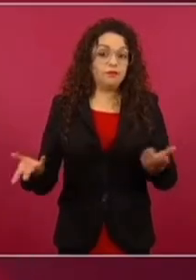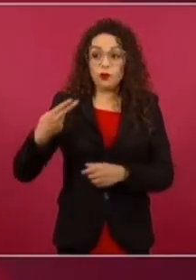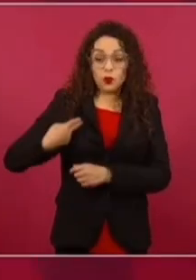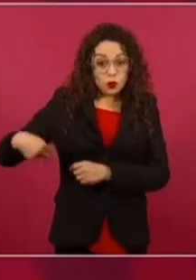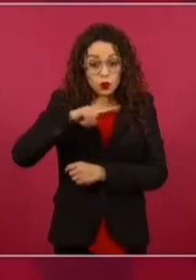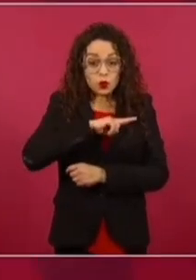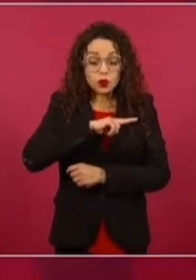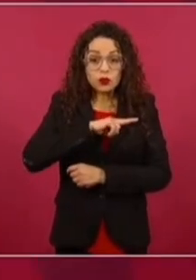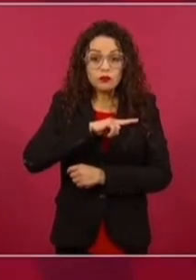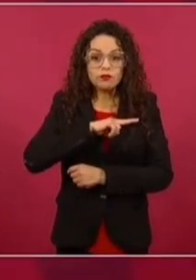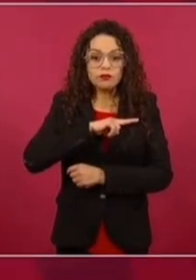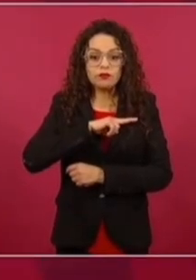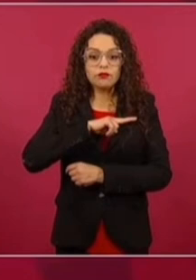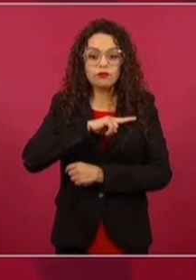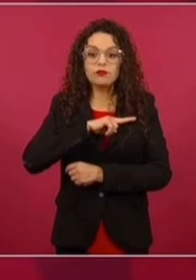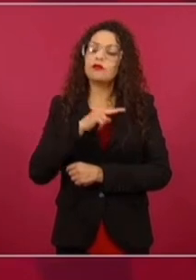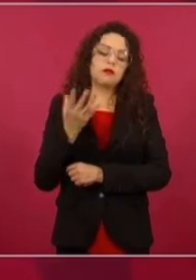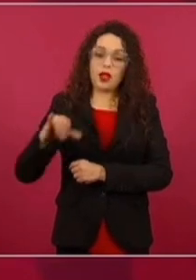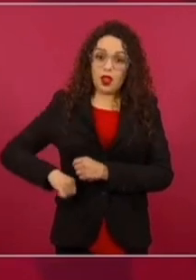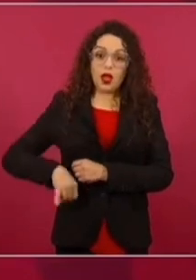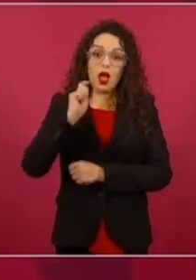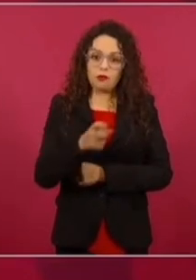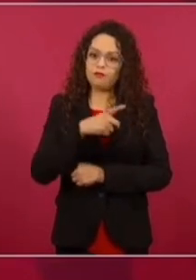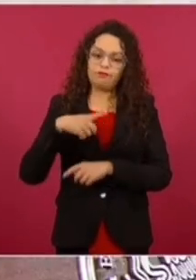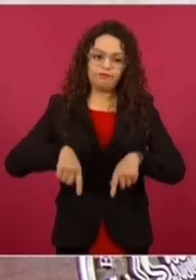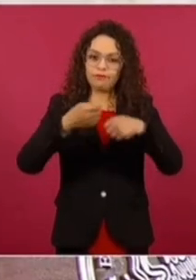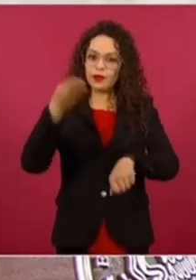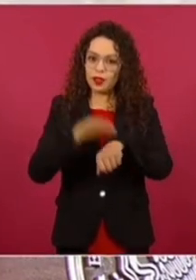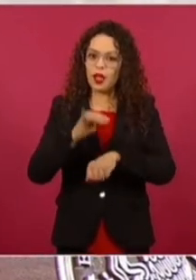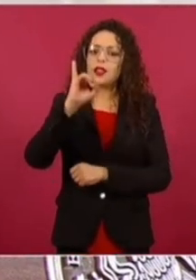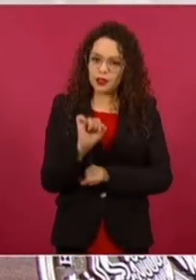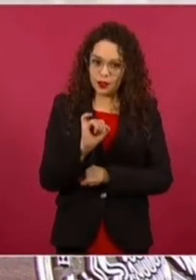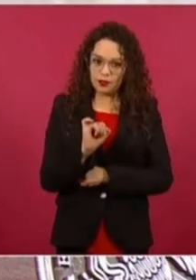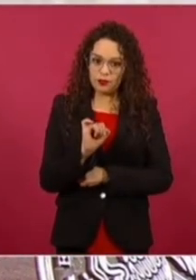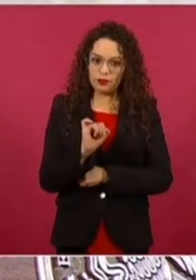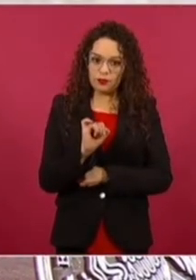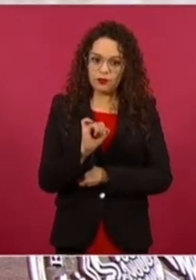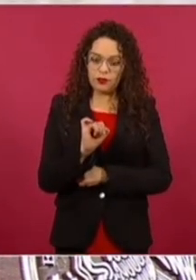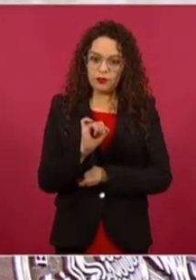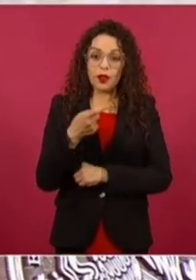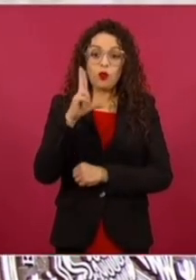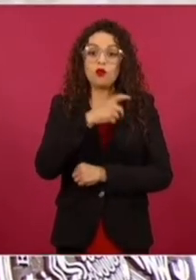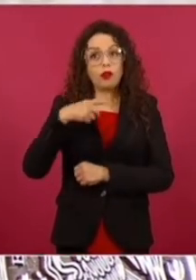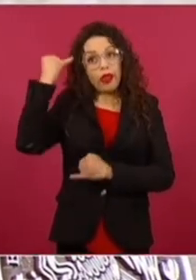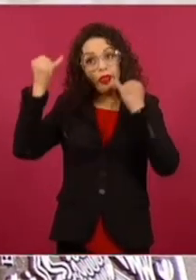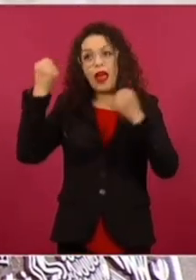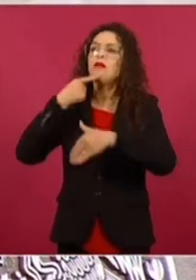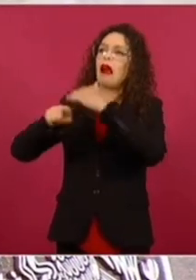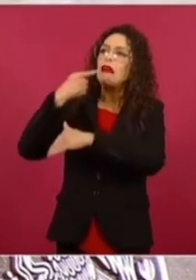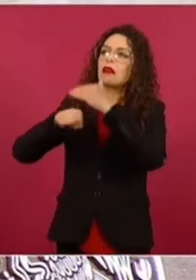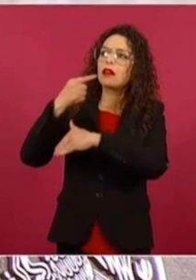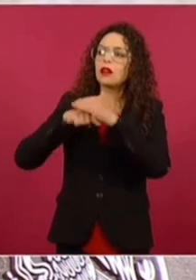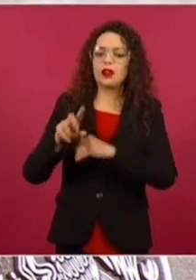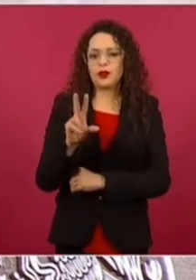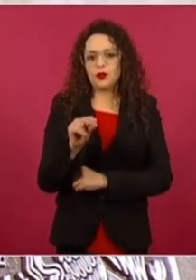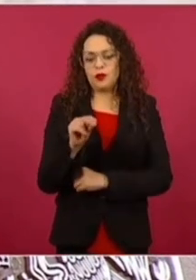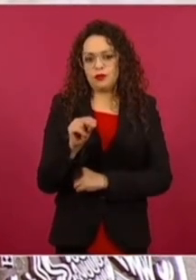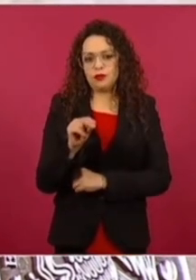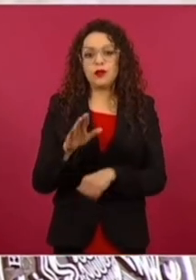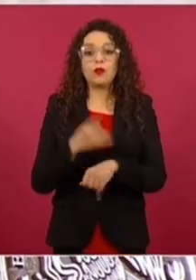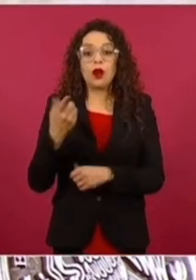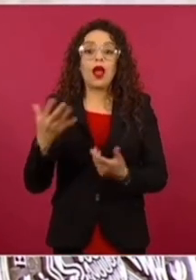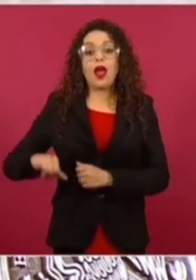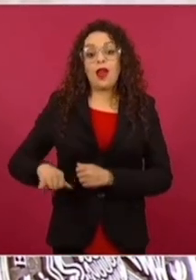nosotros lo que buscamos es que no haya impunidad para nadie y al mismo tiempo no fabricar delitos con propósitos